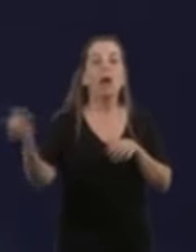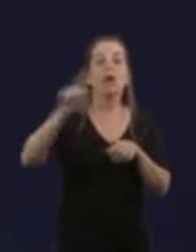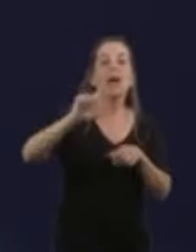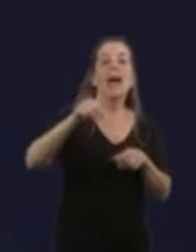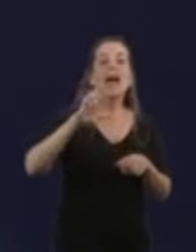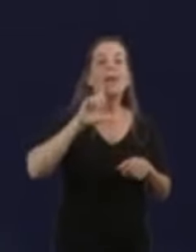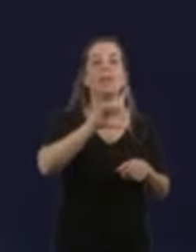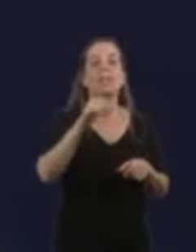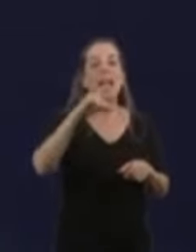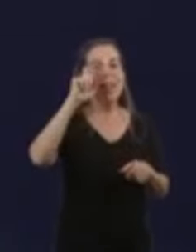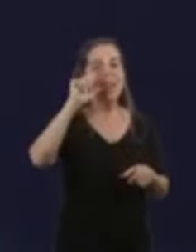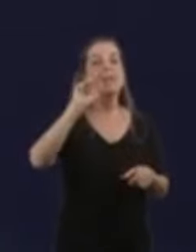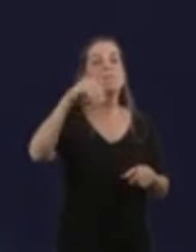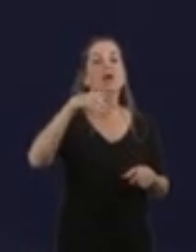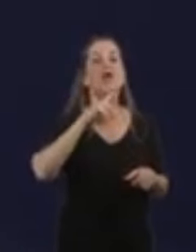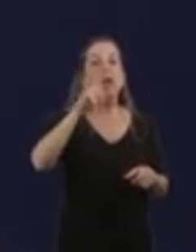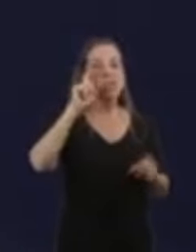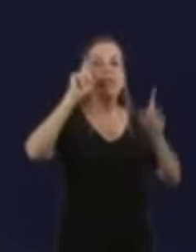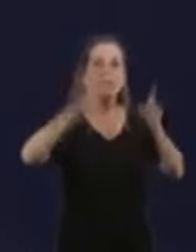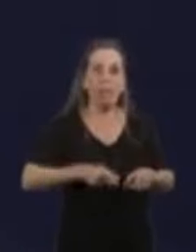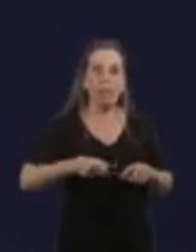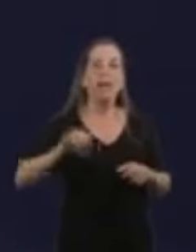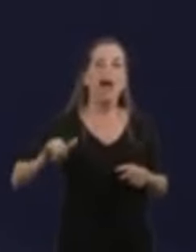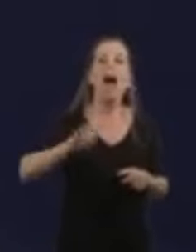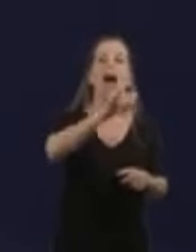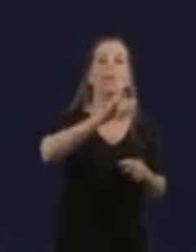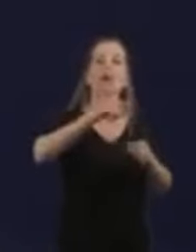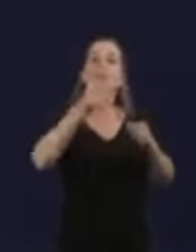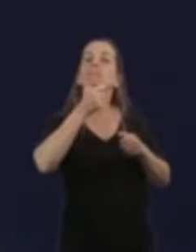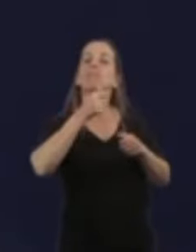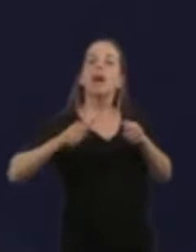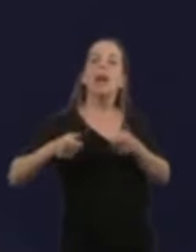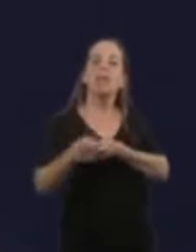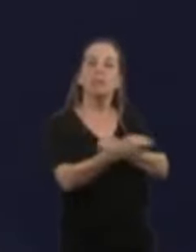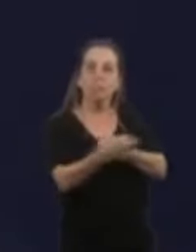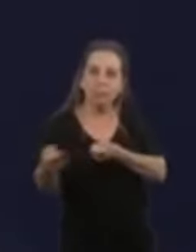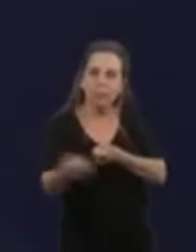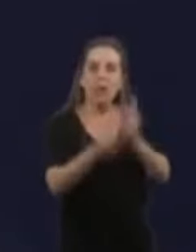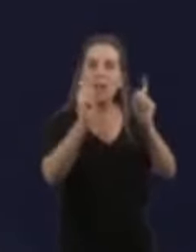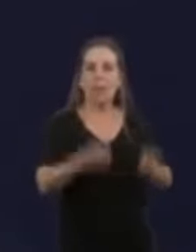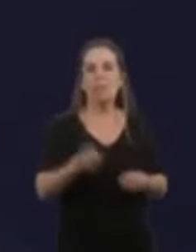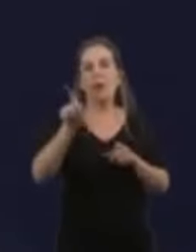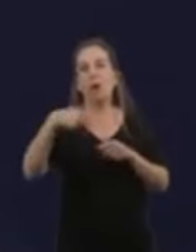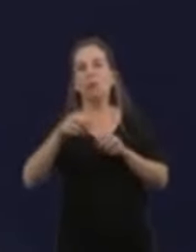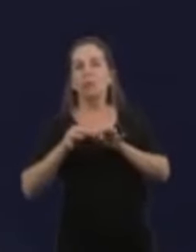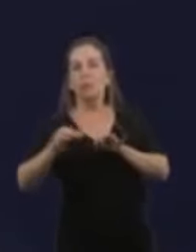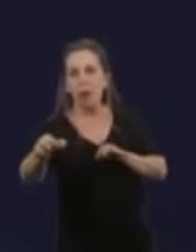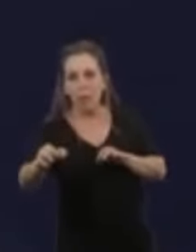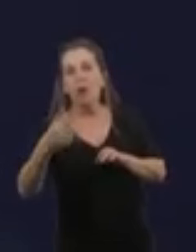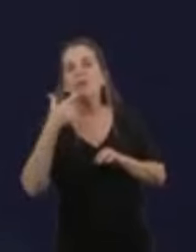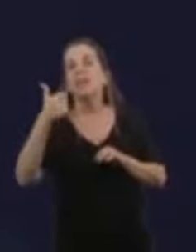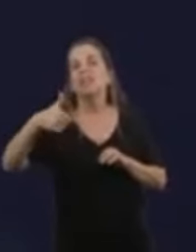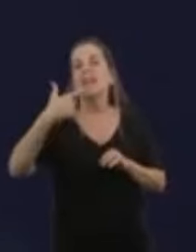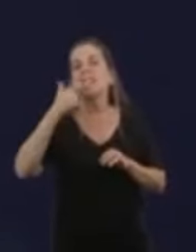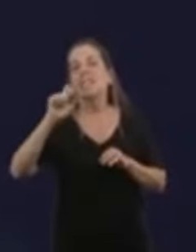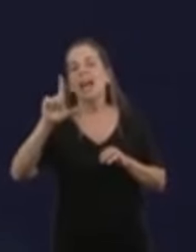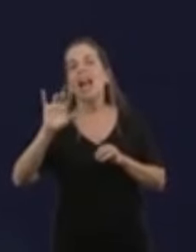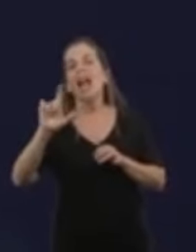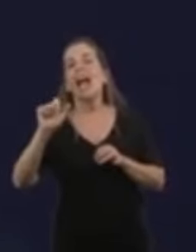monte trabaja también allí un avión hidrante para mitigar el fuego en chancaní salsacate a pedido de la